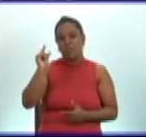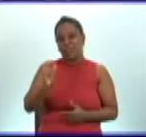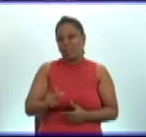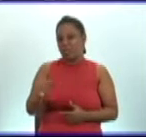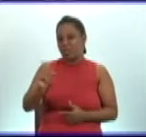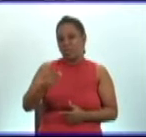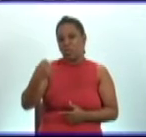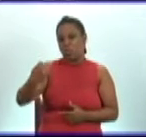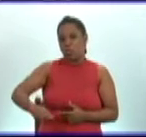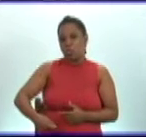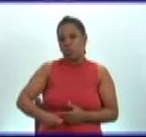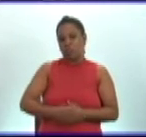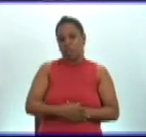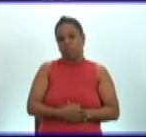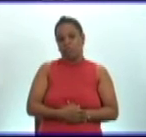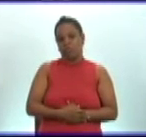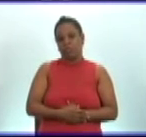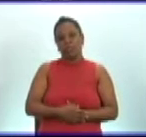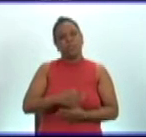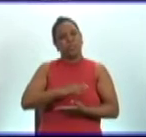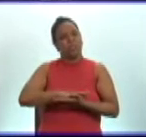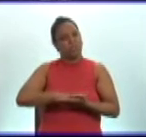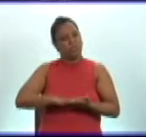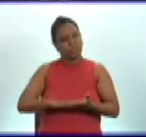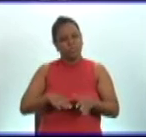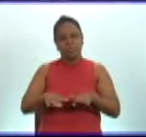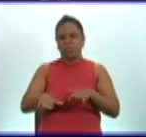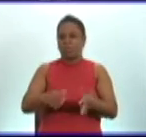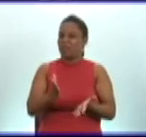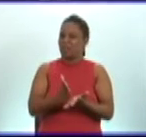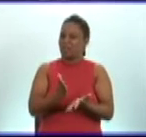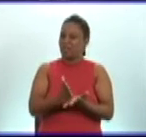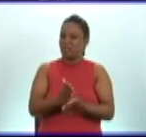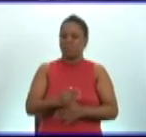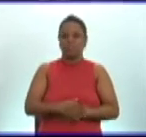Si me lo permite, por favor, que estoy preparando la clase.